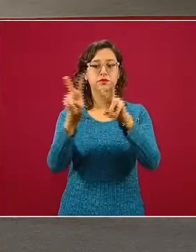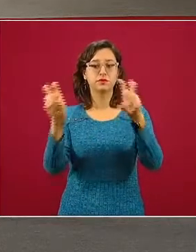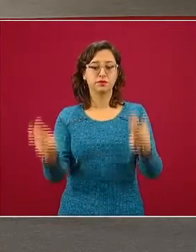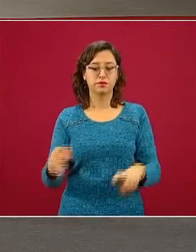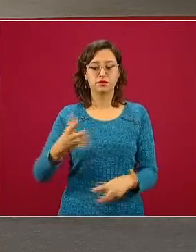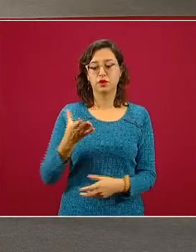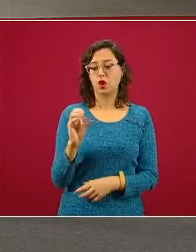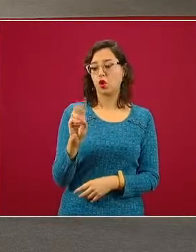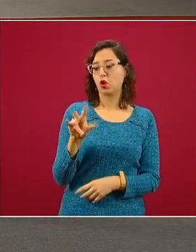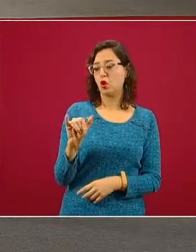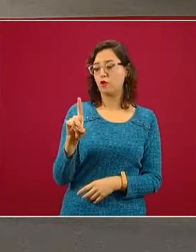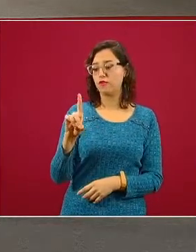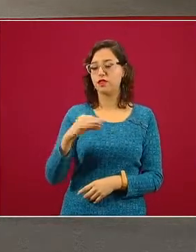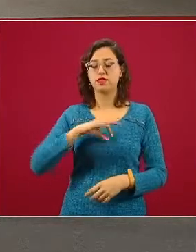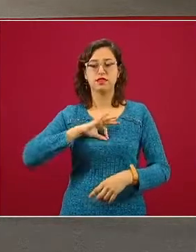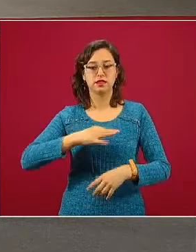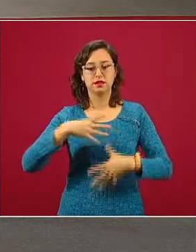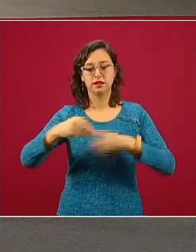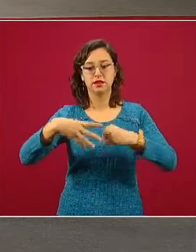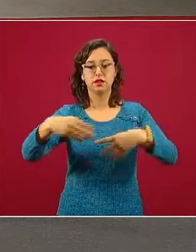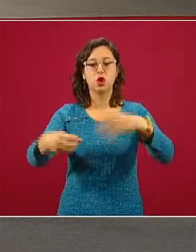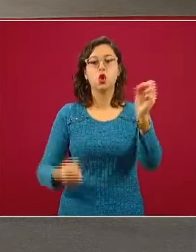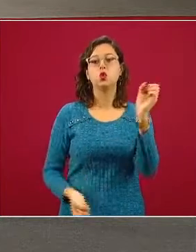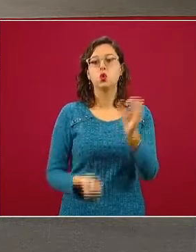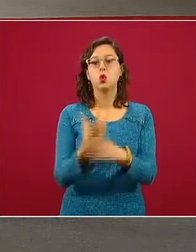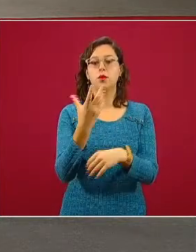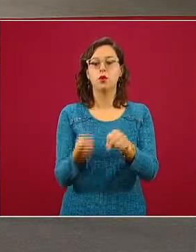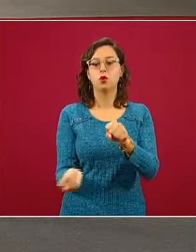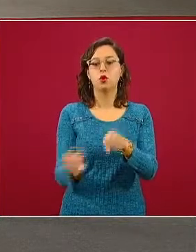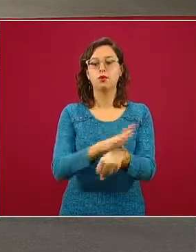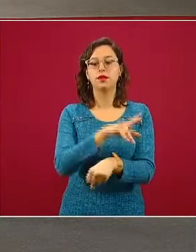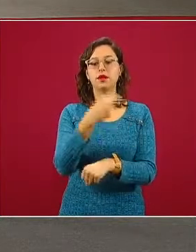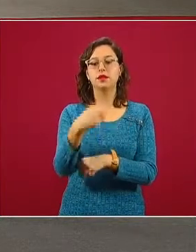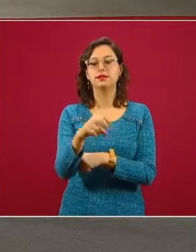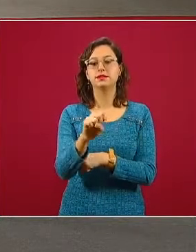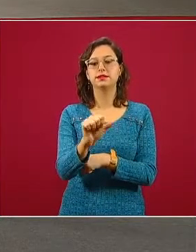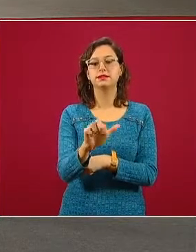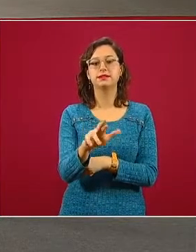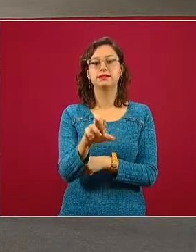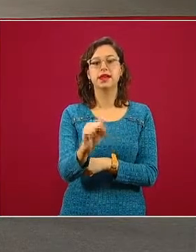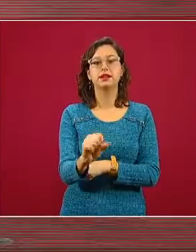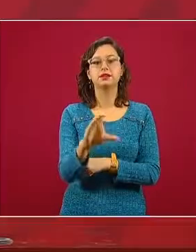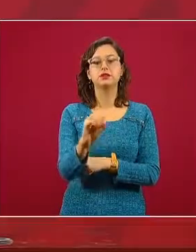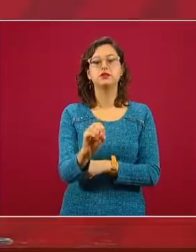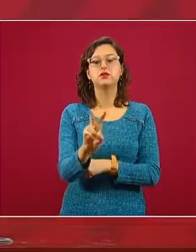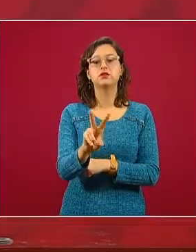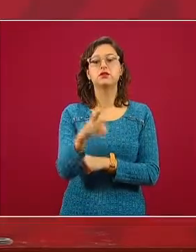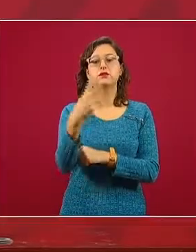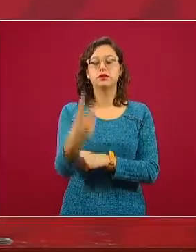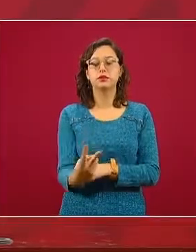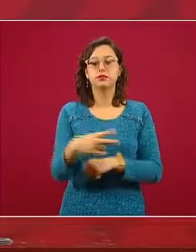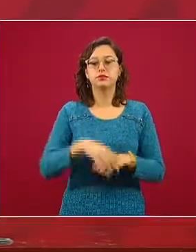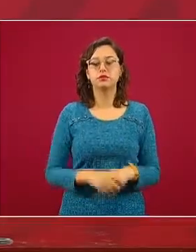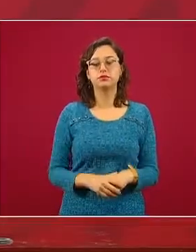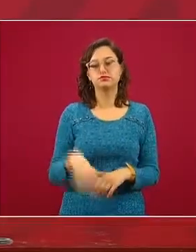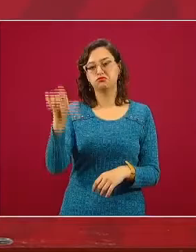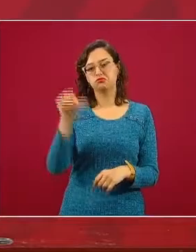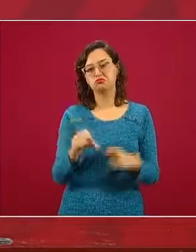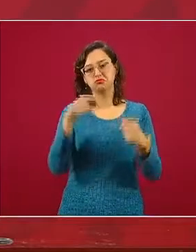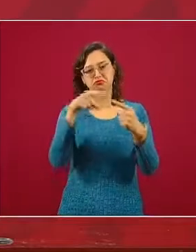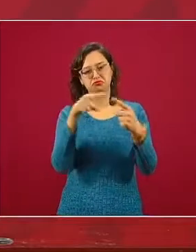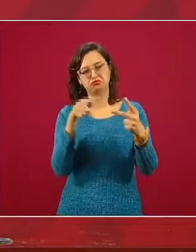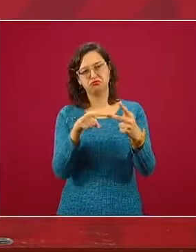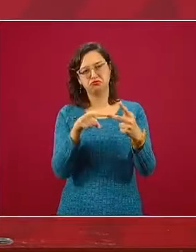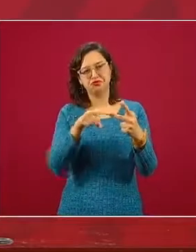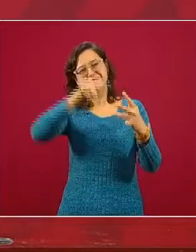la pandemia de COVID, enfermedad causada por el nuevo coronavirus SARS-CoV-2. Hoy vamos a tener dos elementos, o